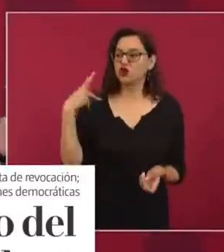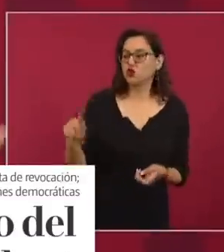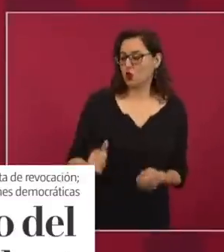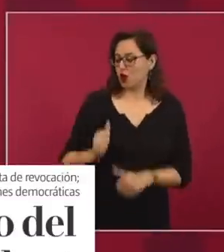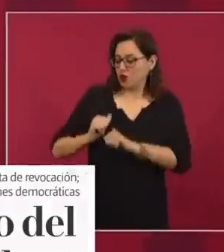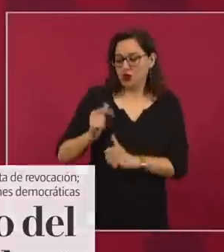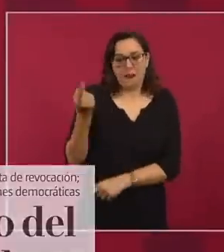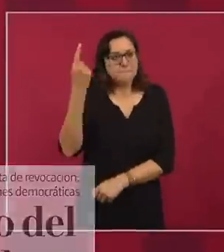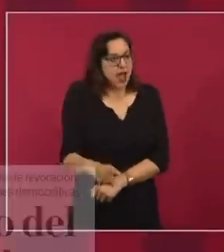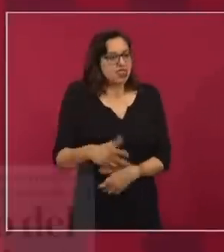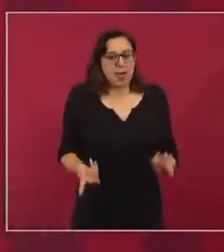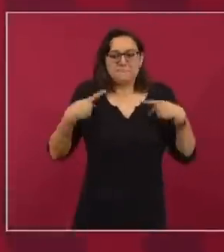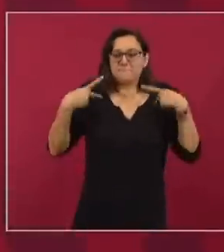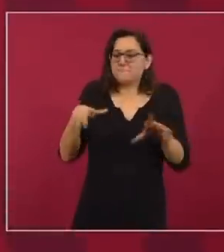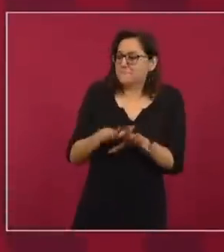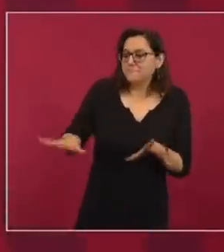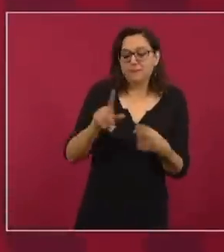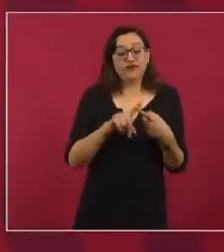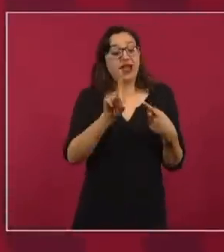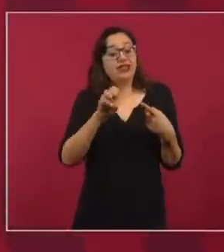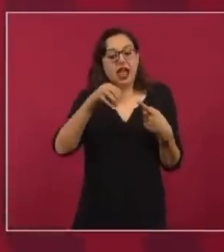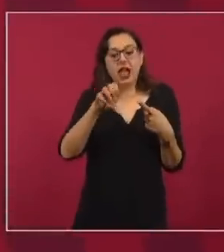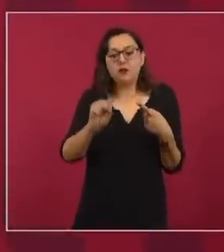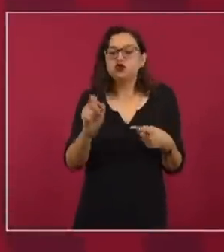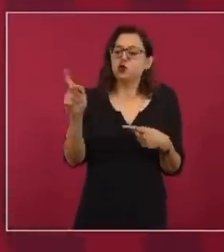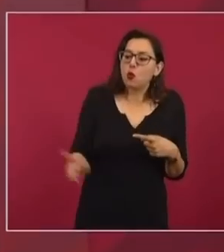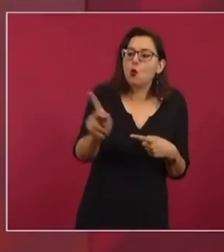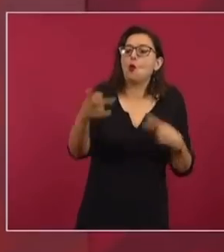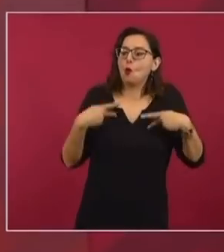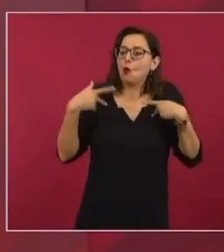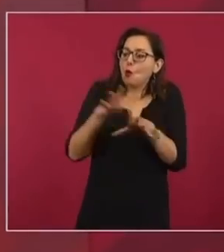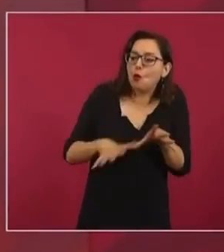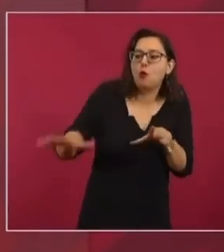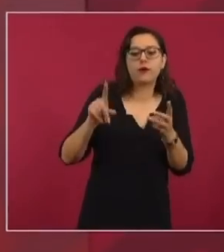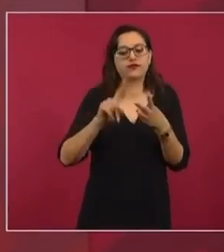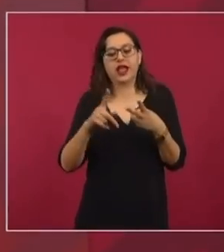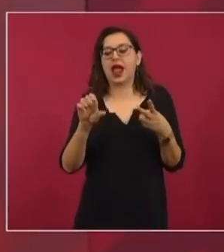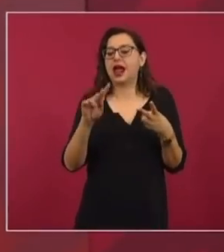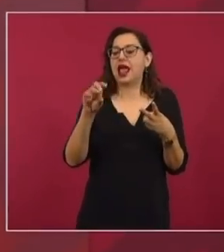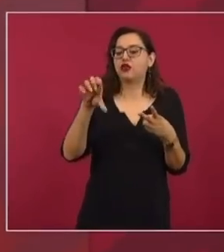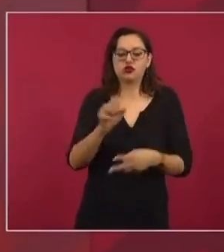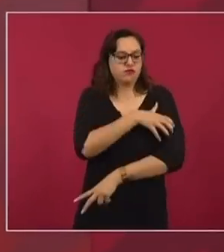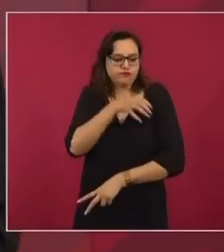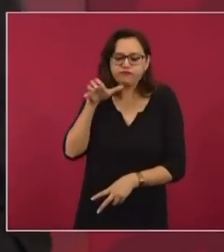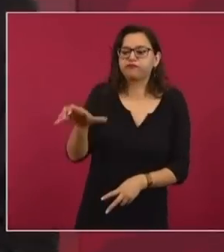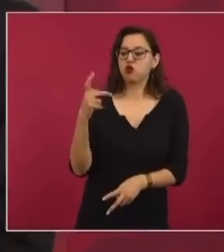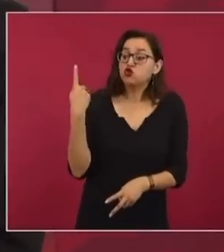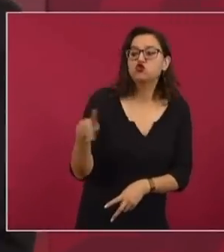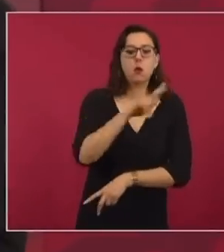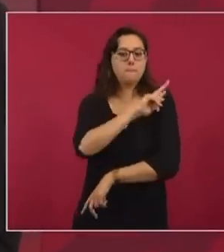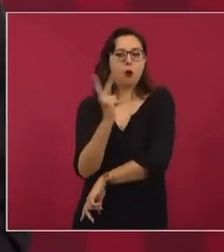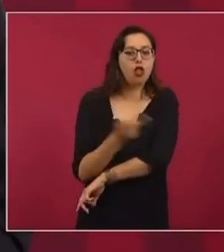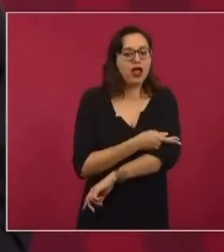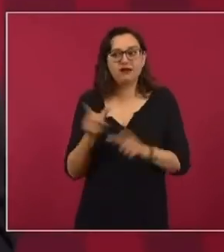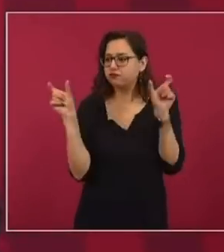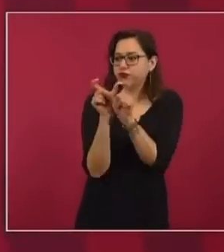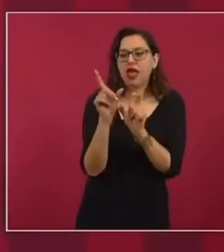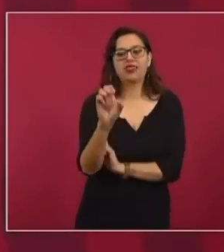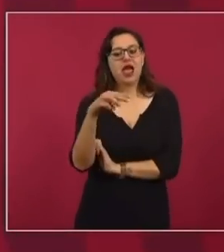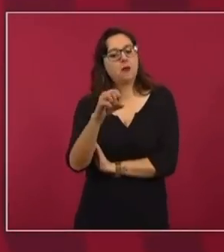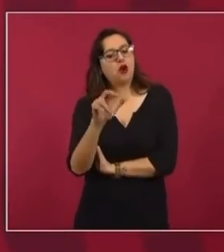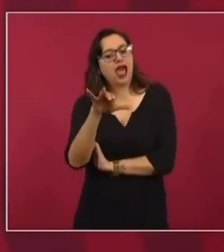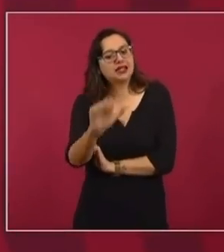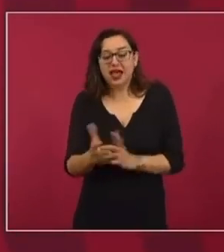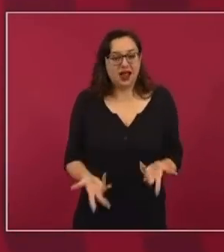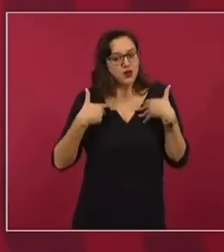el origen de la palabra. Demos, pueblo, kratos, poder, poder del pueblo. Pero todo esto era nada más